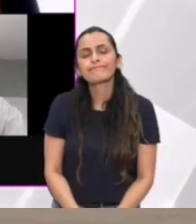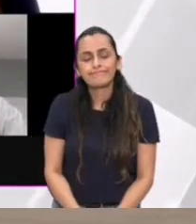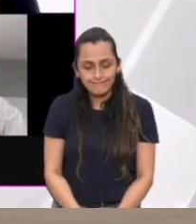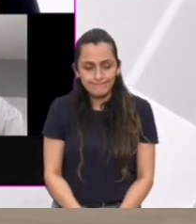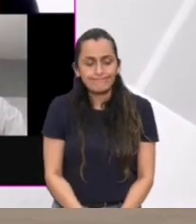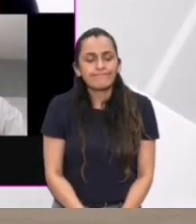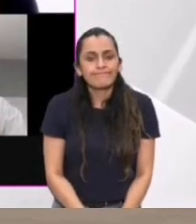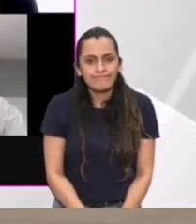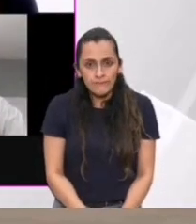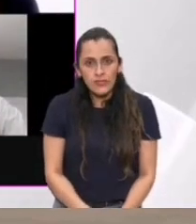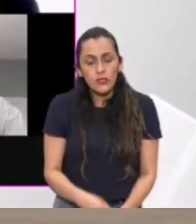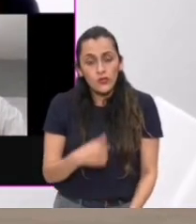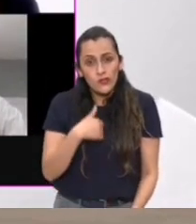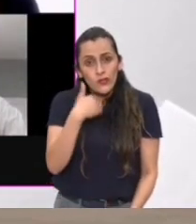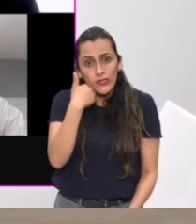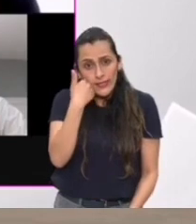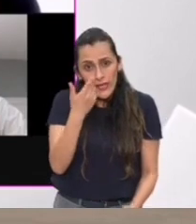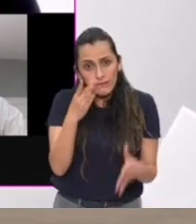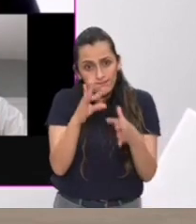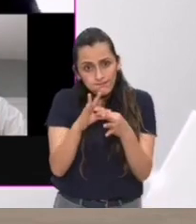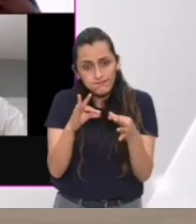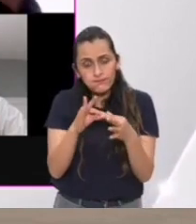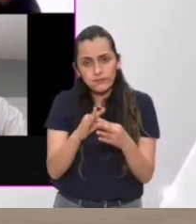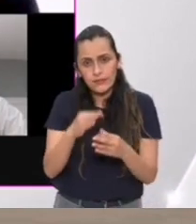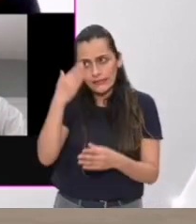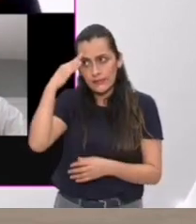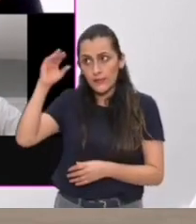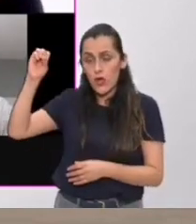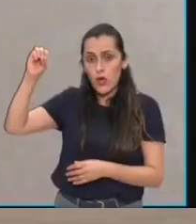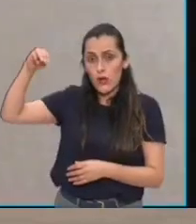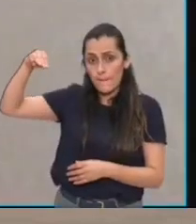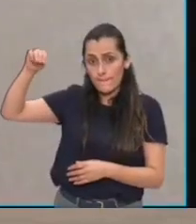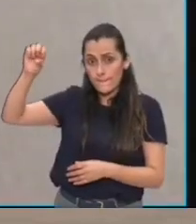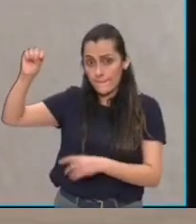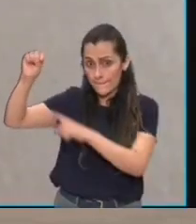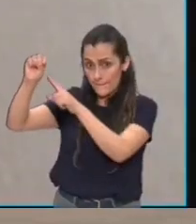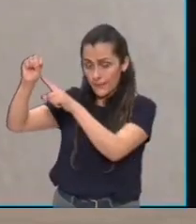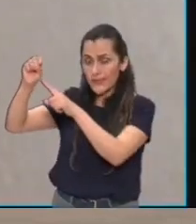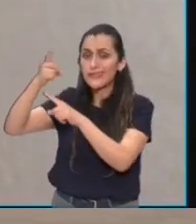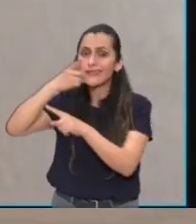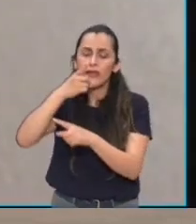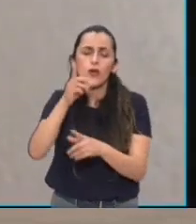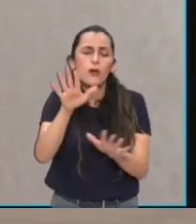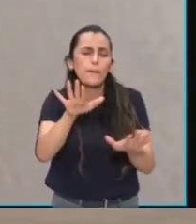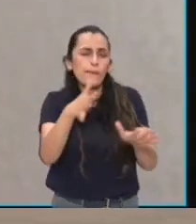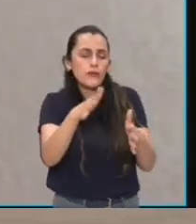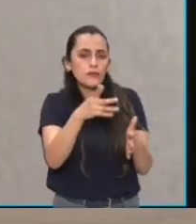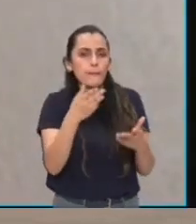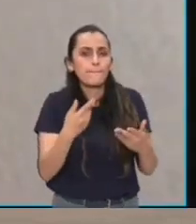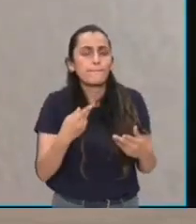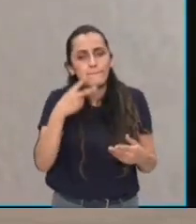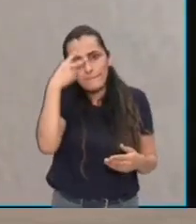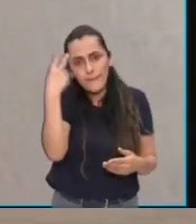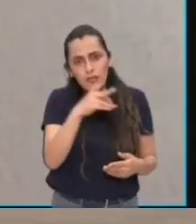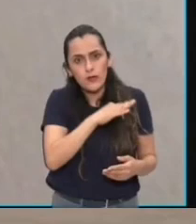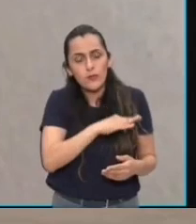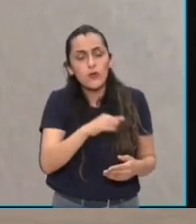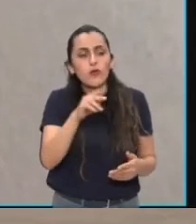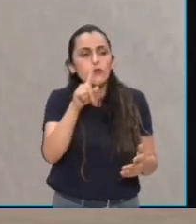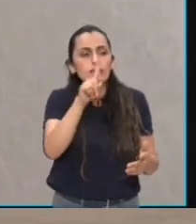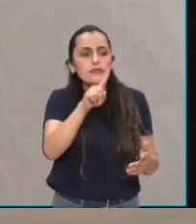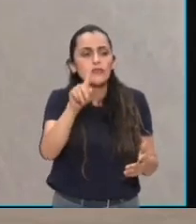Quisiera mencionar que conforme datos de la Organización Mundial de la Salud, dice que México pudo salvar más de 190,000 vidas por el